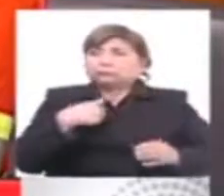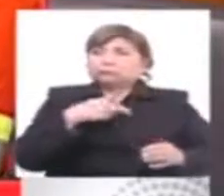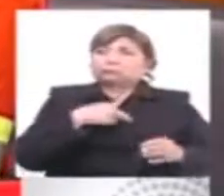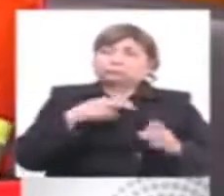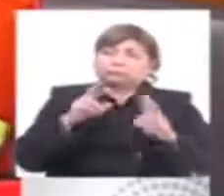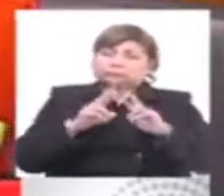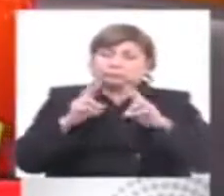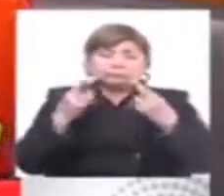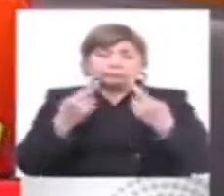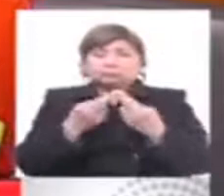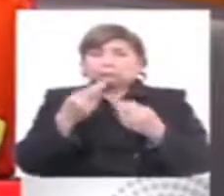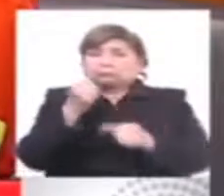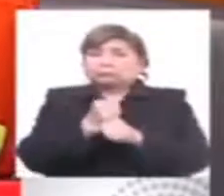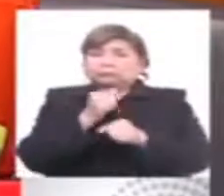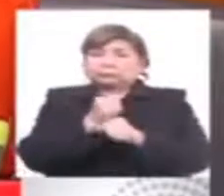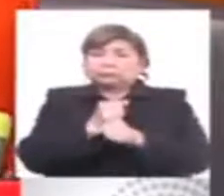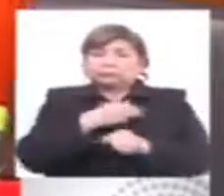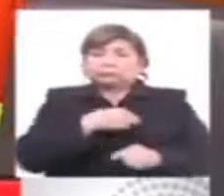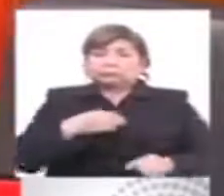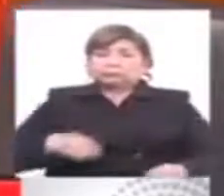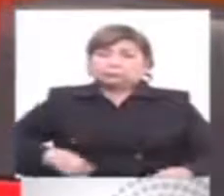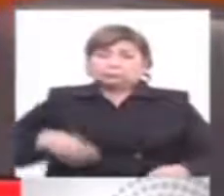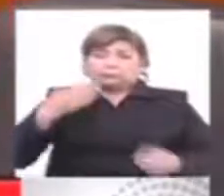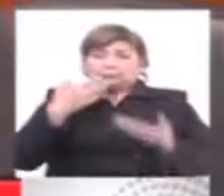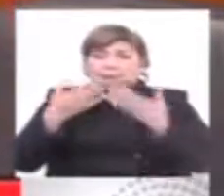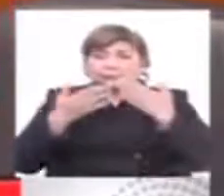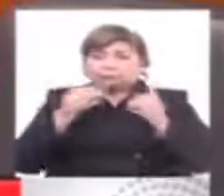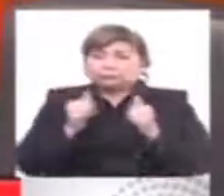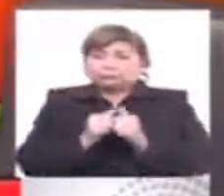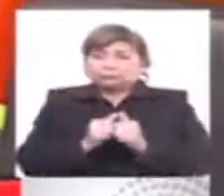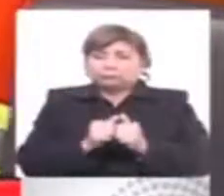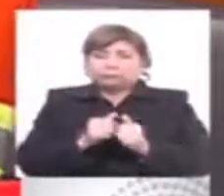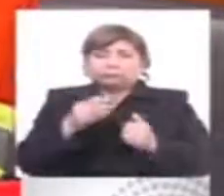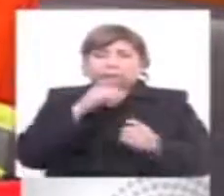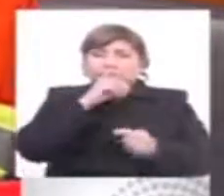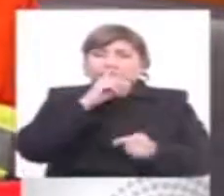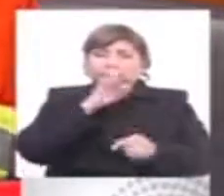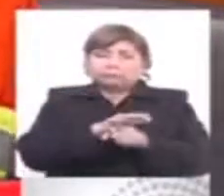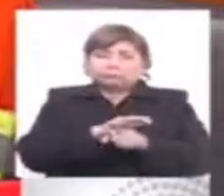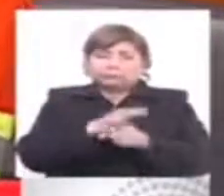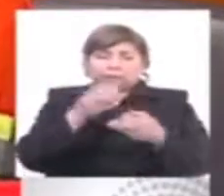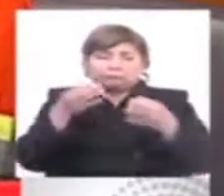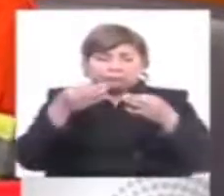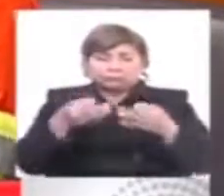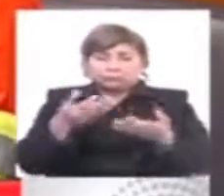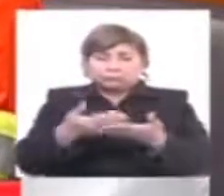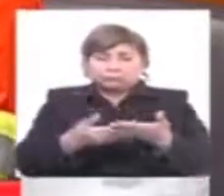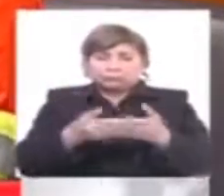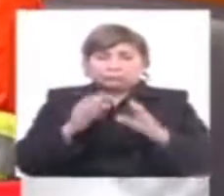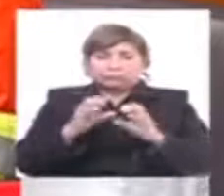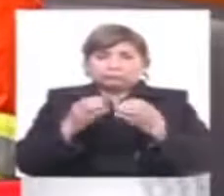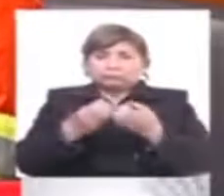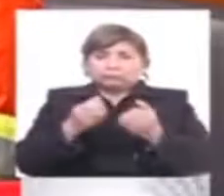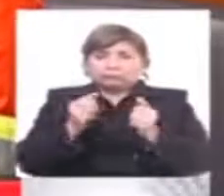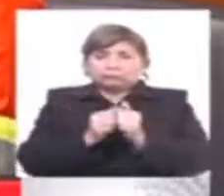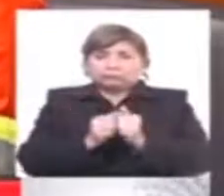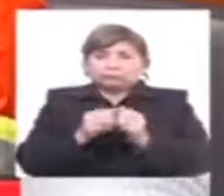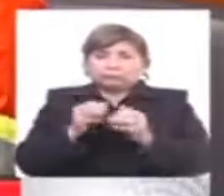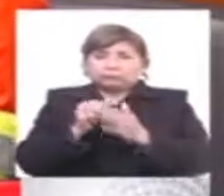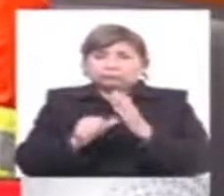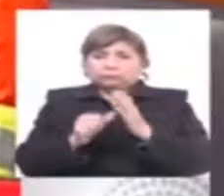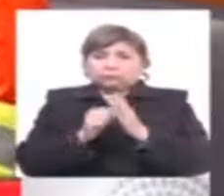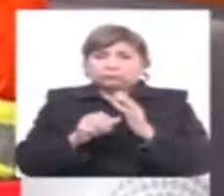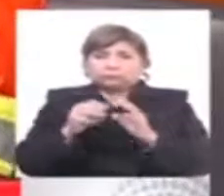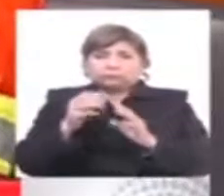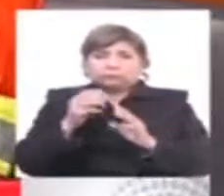reunido con la ministra de Trabajo para conversar los compromisos que asumirá su gestión con la Agenda